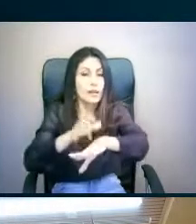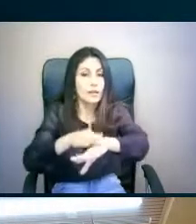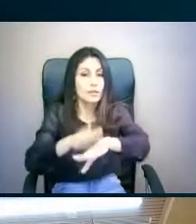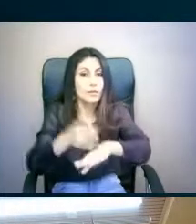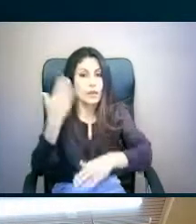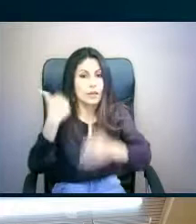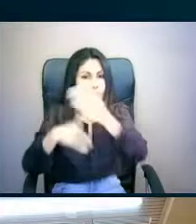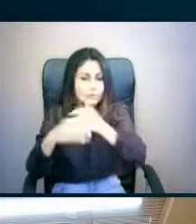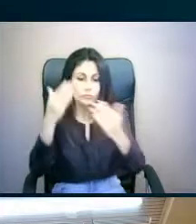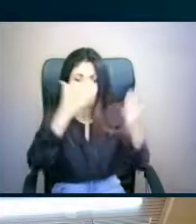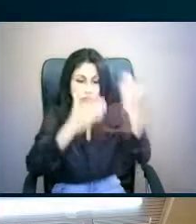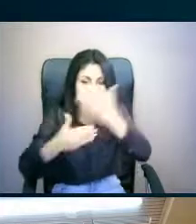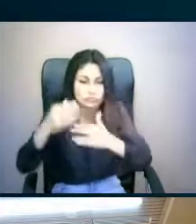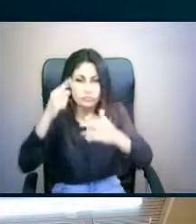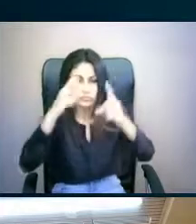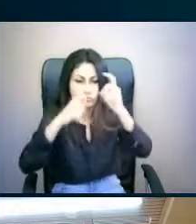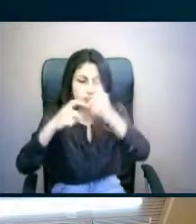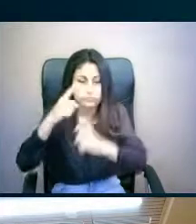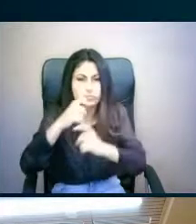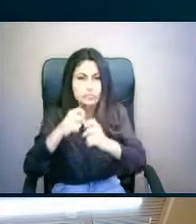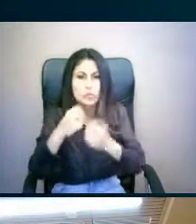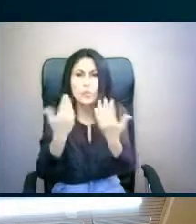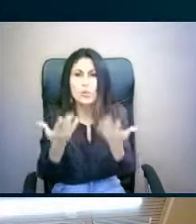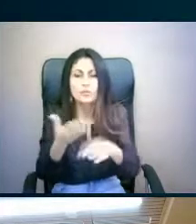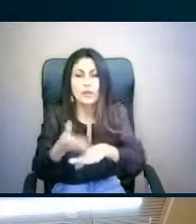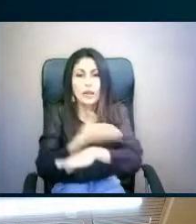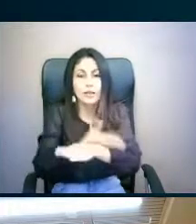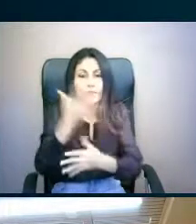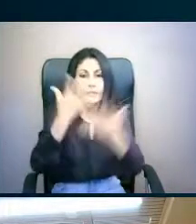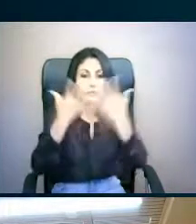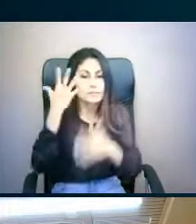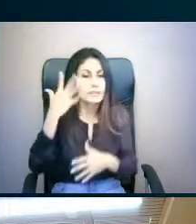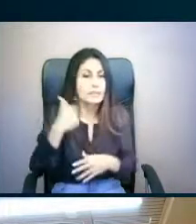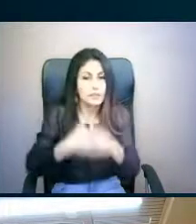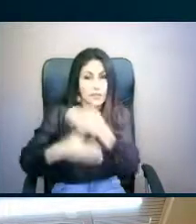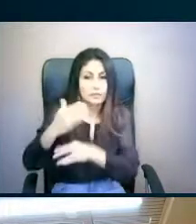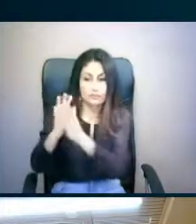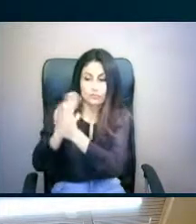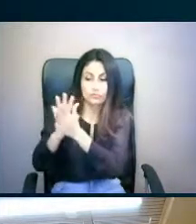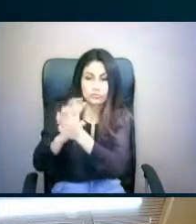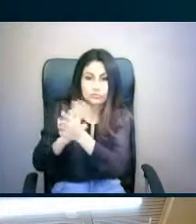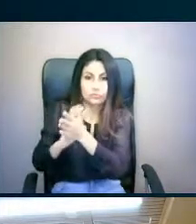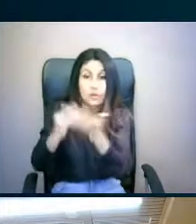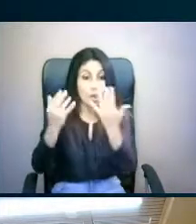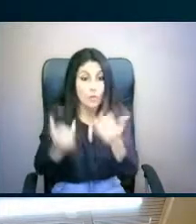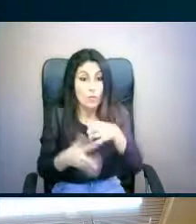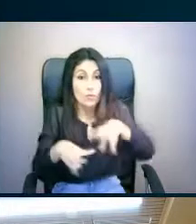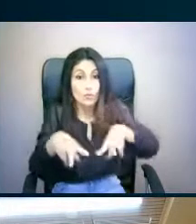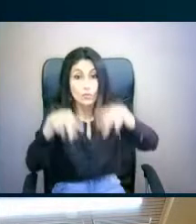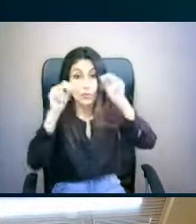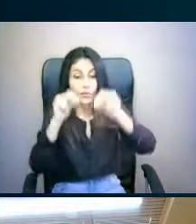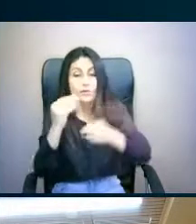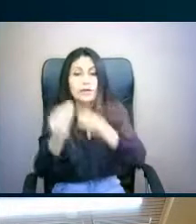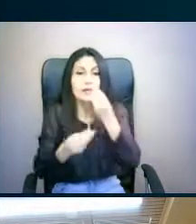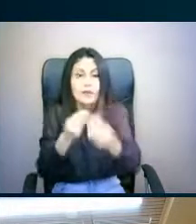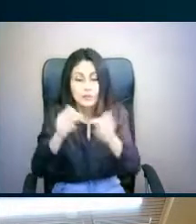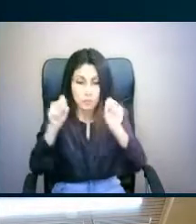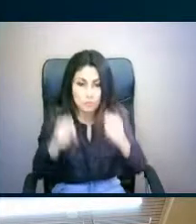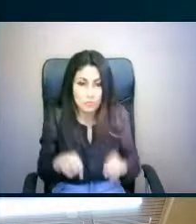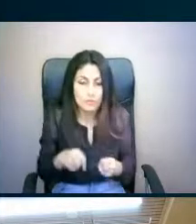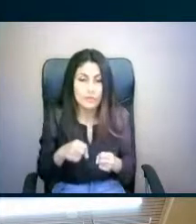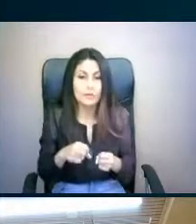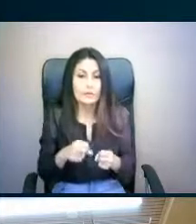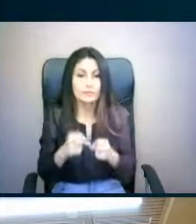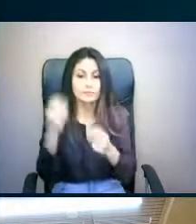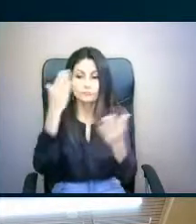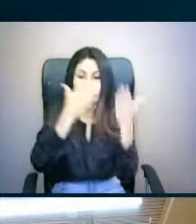de estudio de este análisis solo se podía hacer con 15 días de información y ahora, con la nueva implementación, podemos hacer